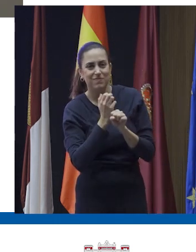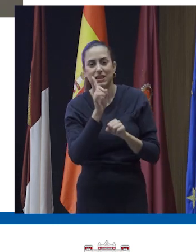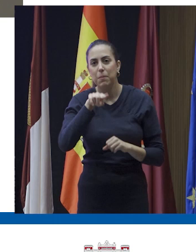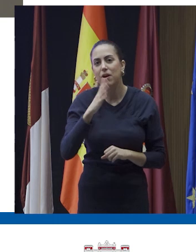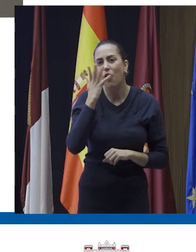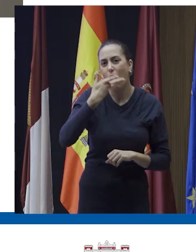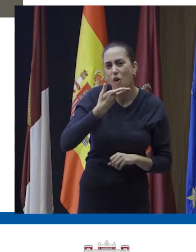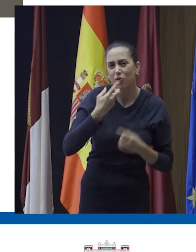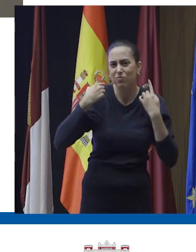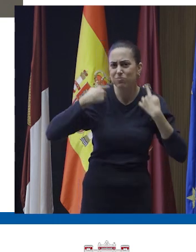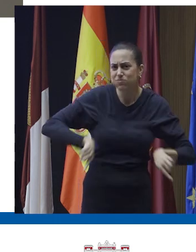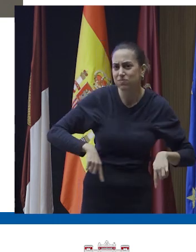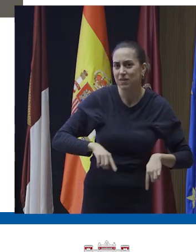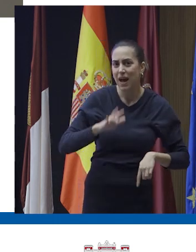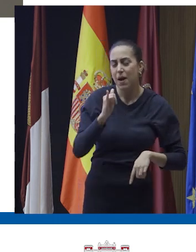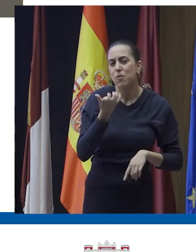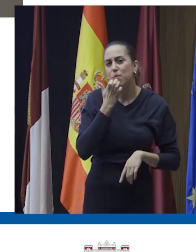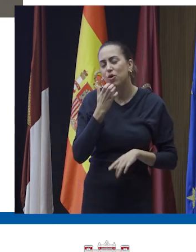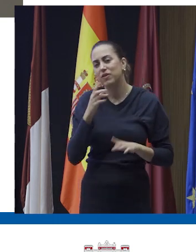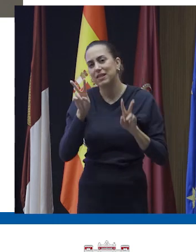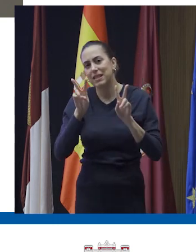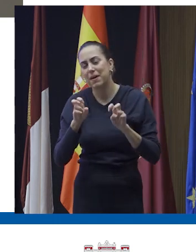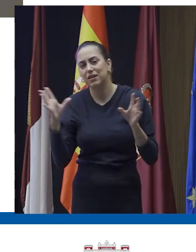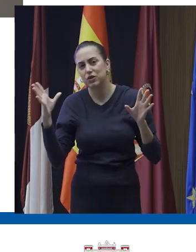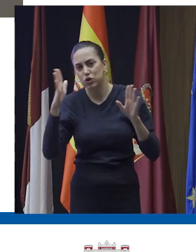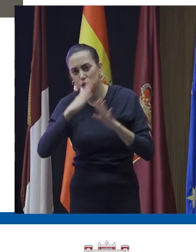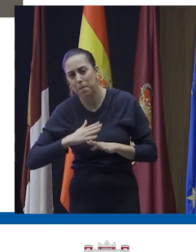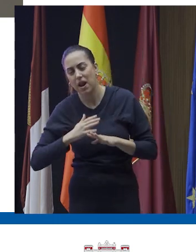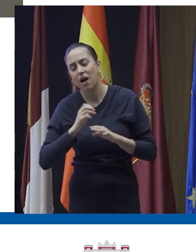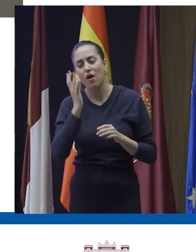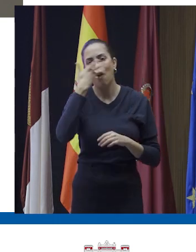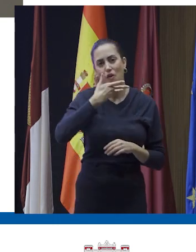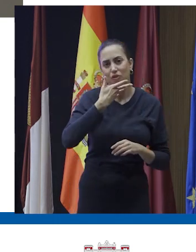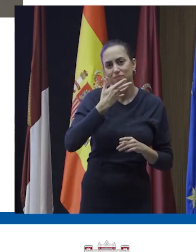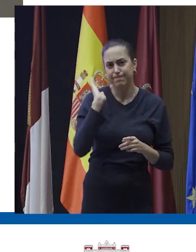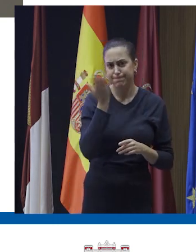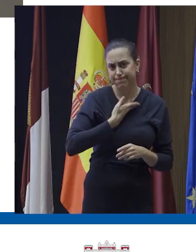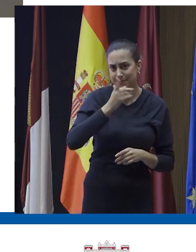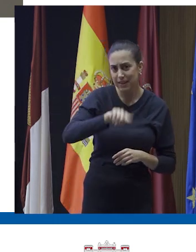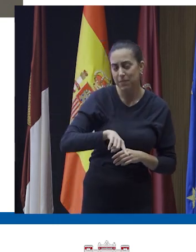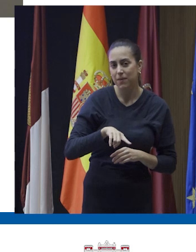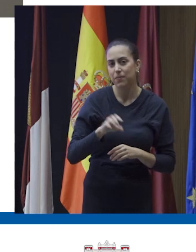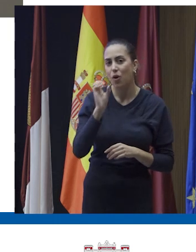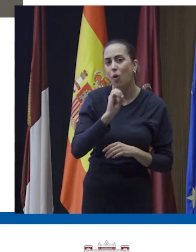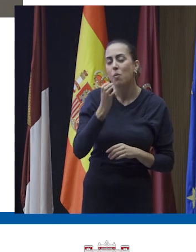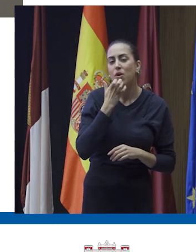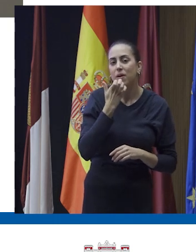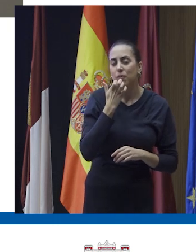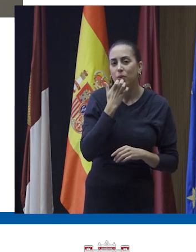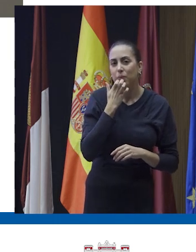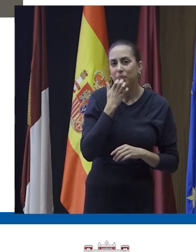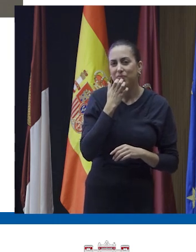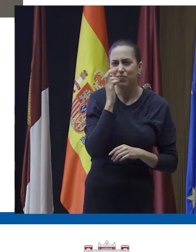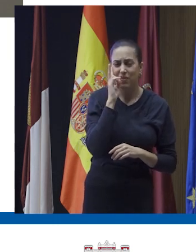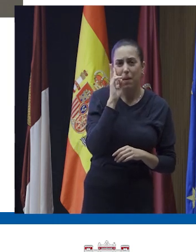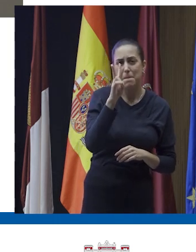una pérdida del color y de las sombras, del contraste. Incluso en ocasiones esa opacidad consigue dispersar tanto la luz y consigue que veamos